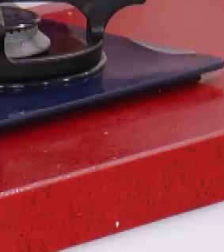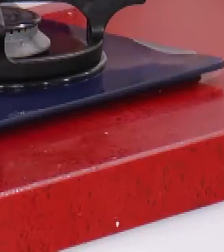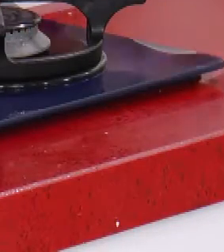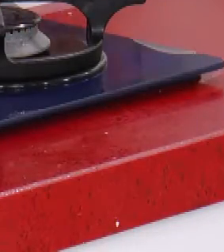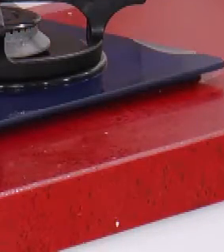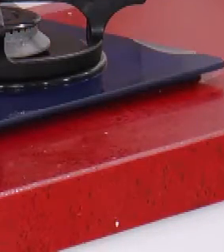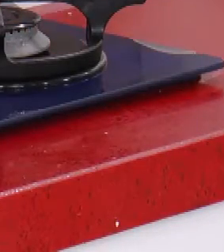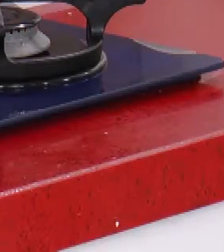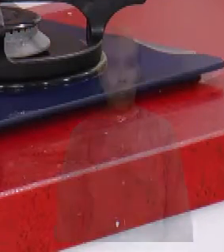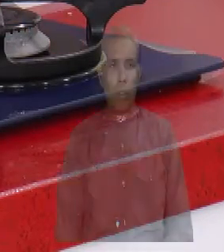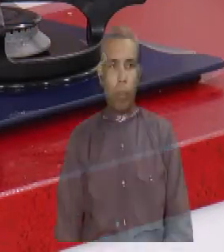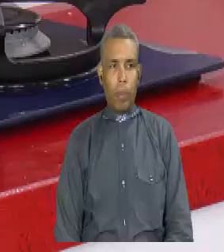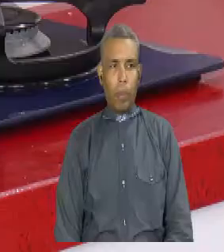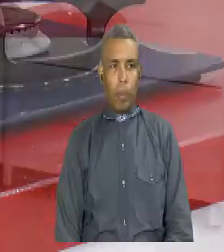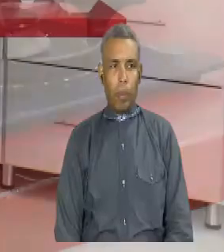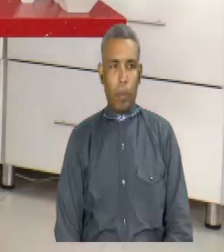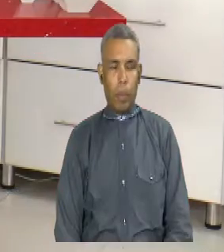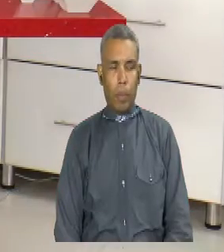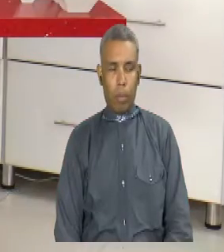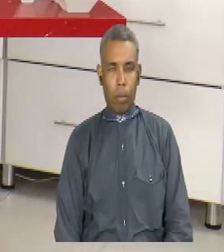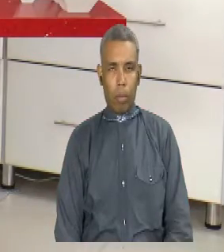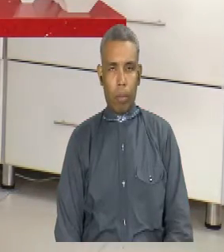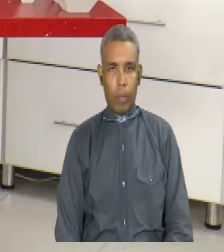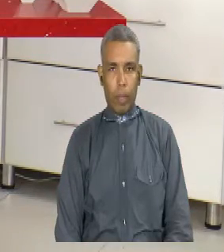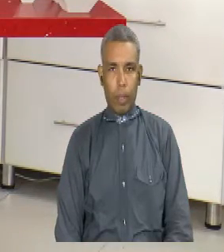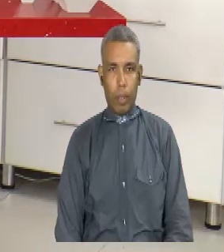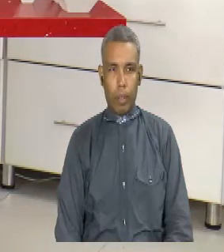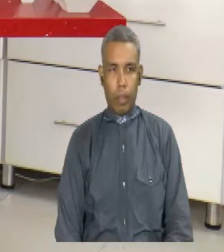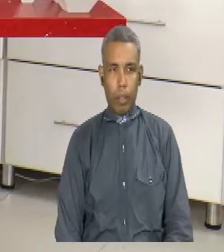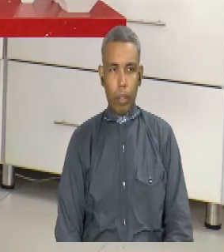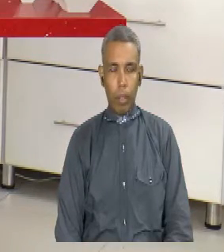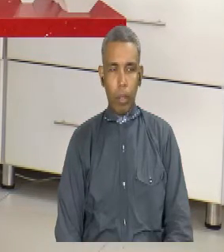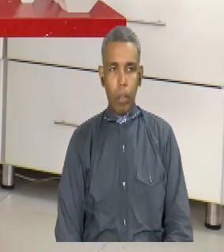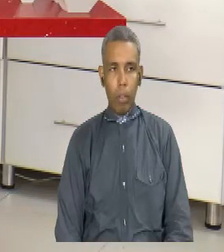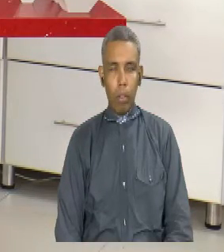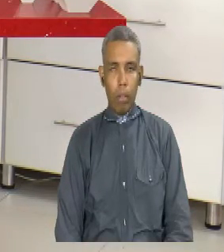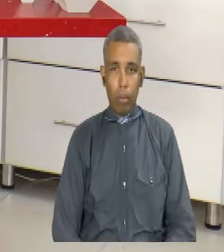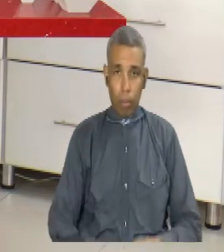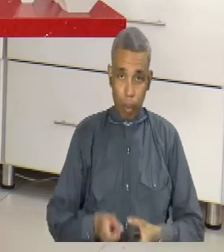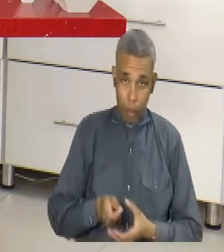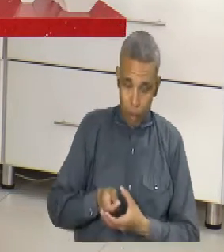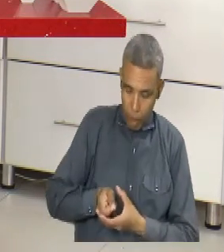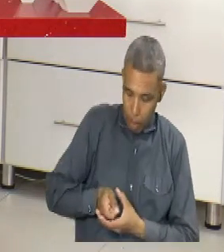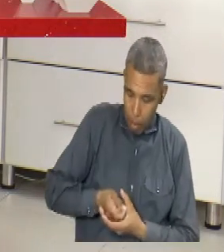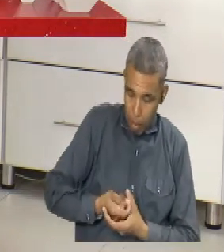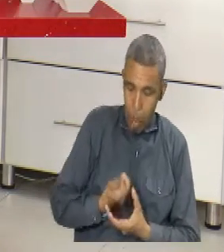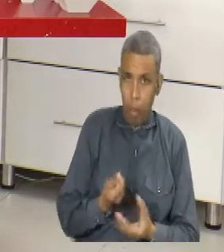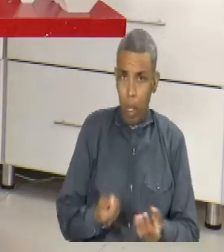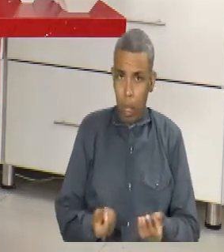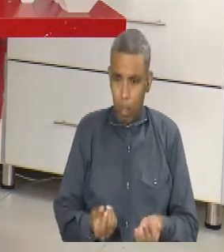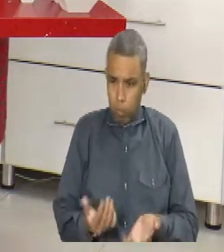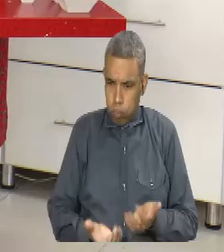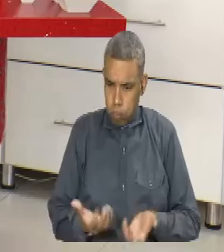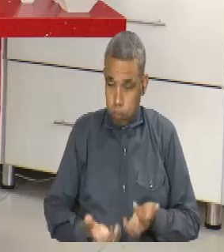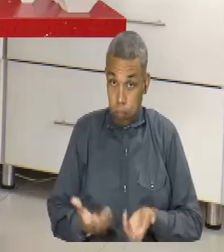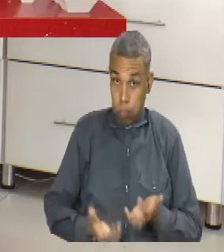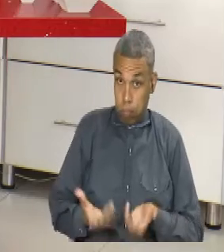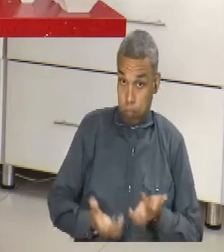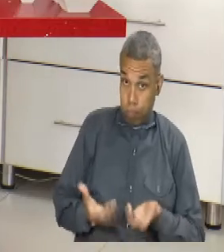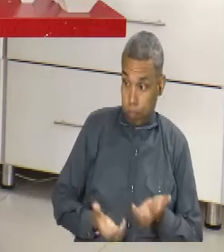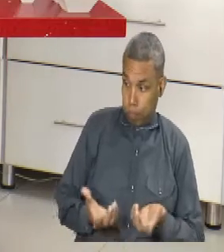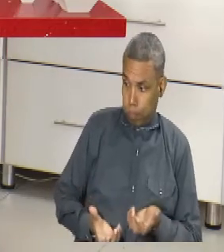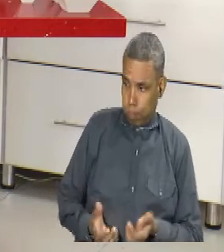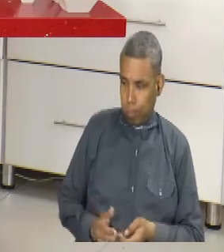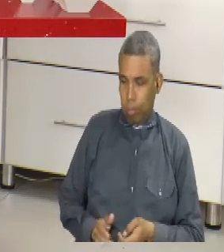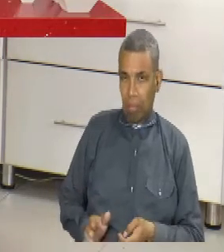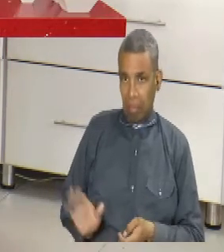Bueno, televidentes, ya nuestras papas están acá a mitad de preparación. Vamos a ver una imagen que Duba trae